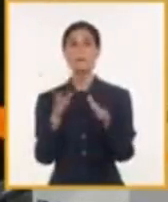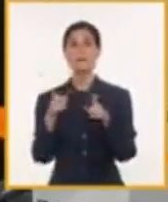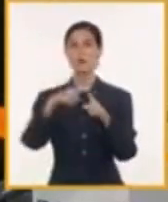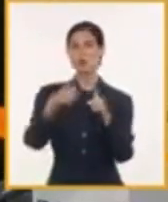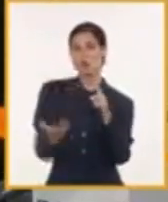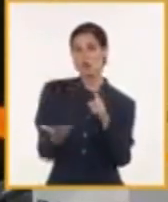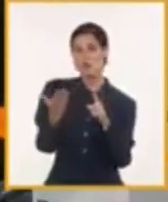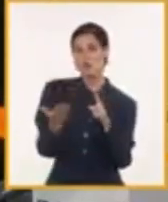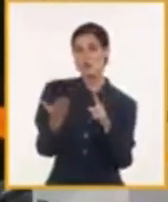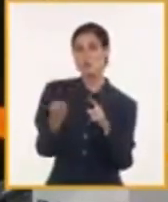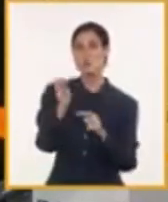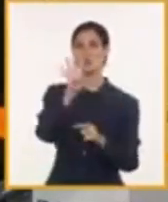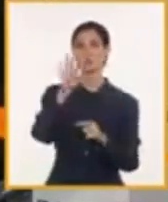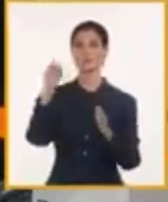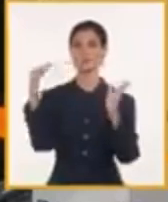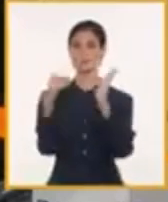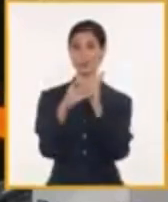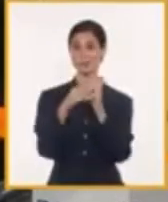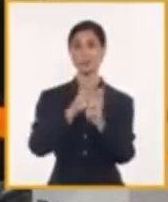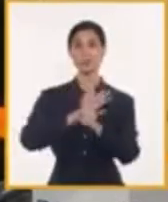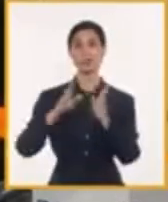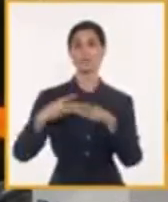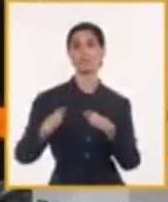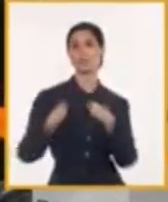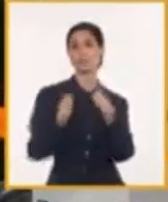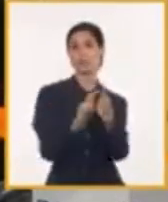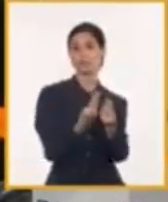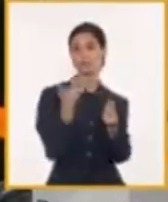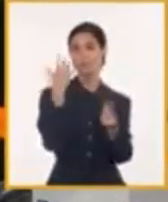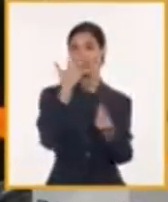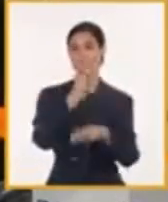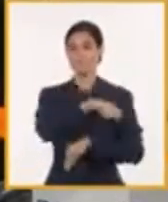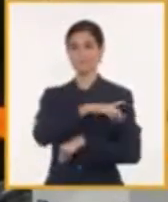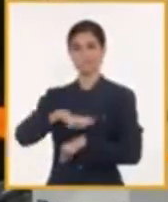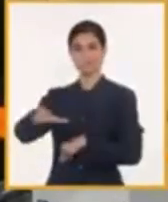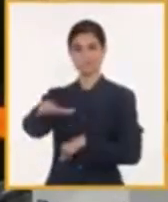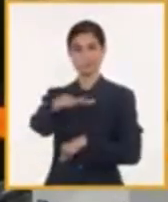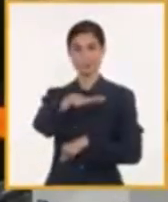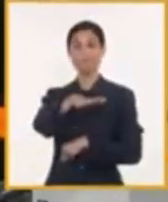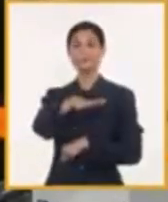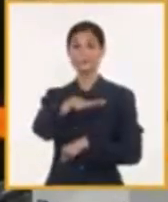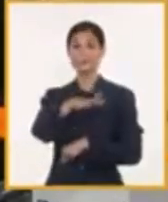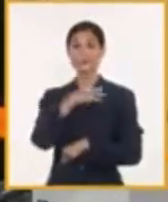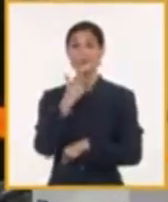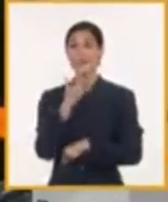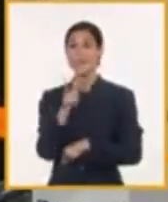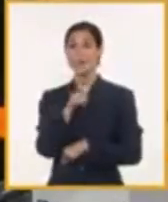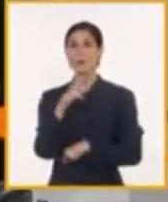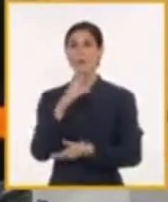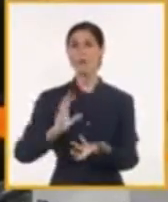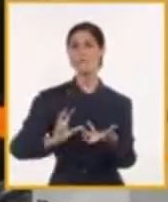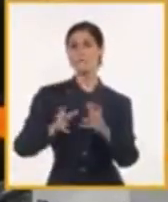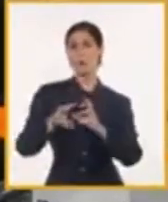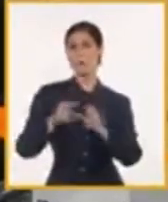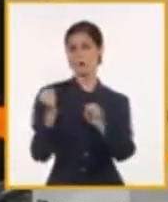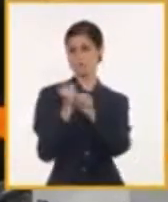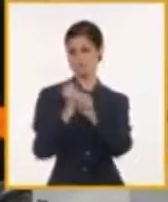toneladas, van destinadas al consumo de la población, ya sea por el sistema de pescadería que contamos,